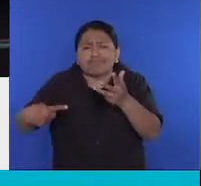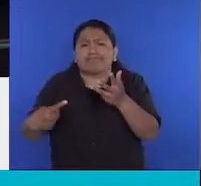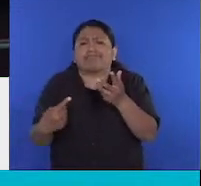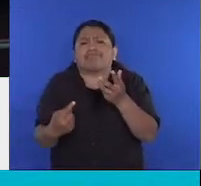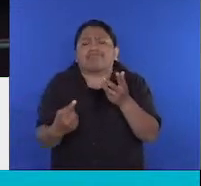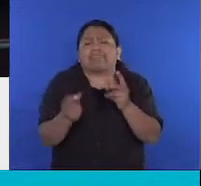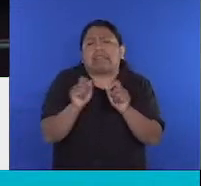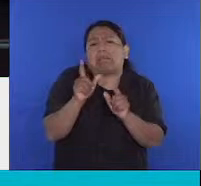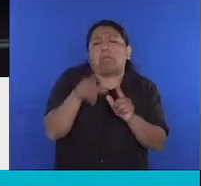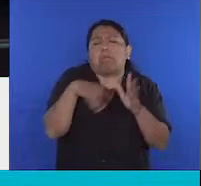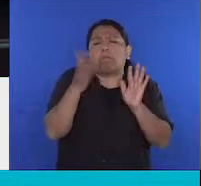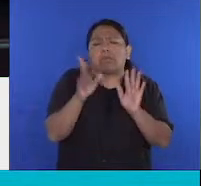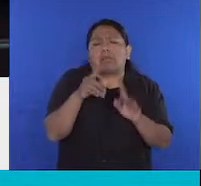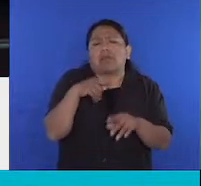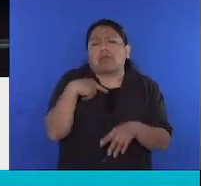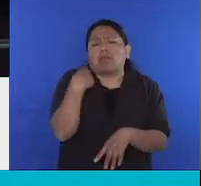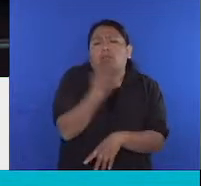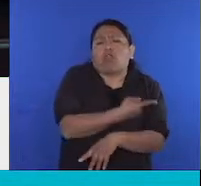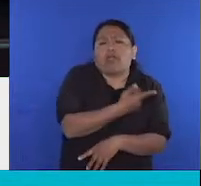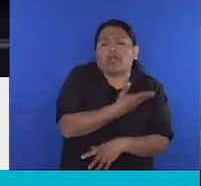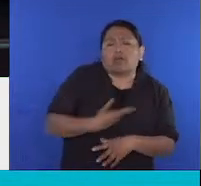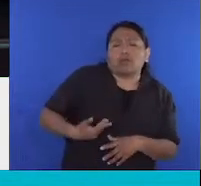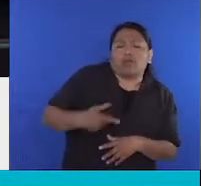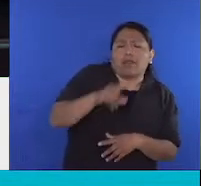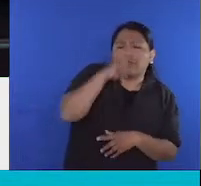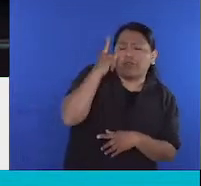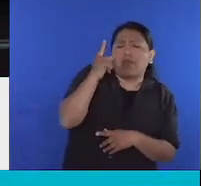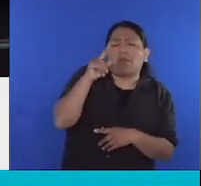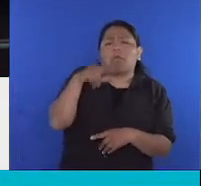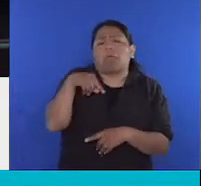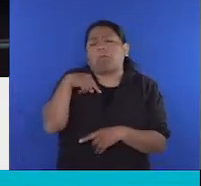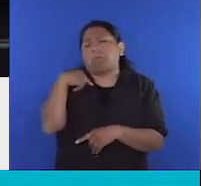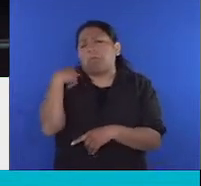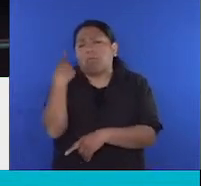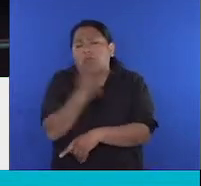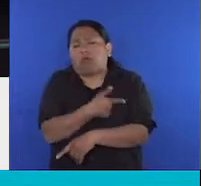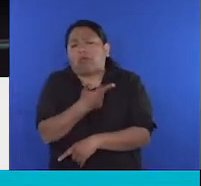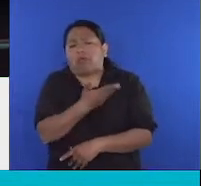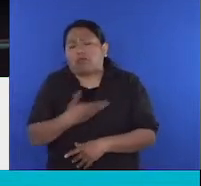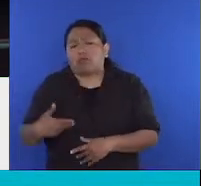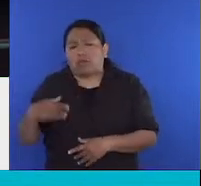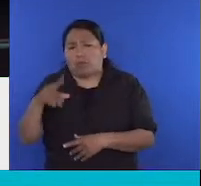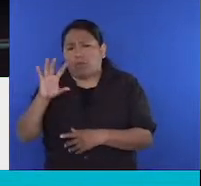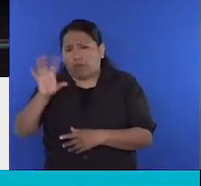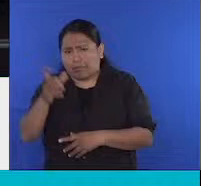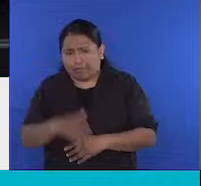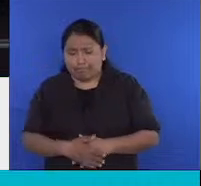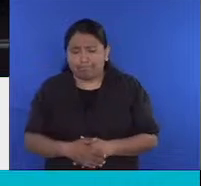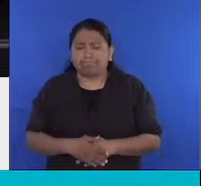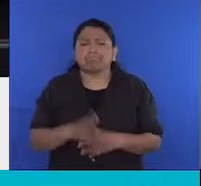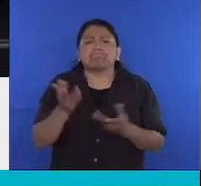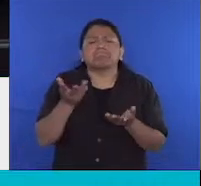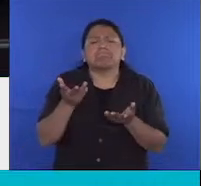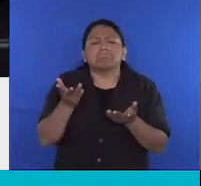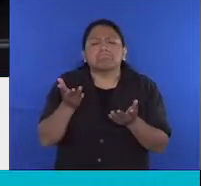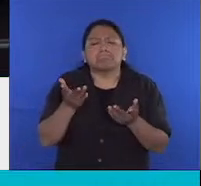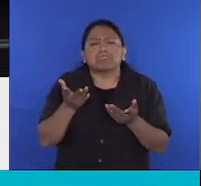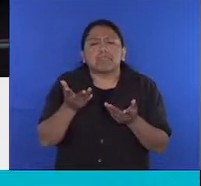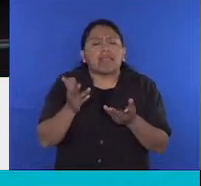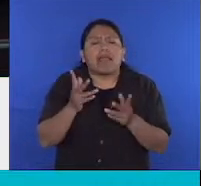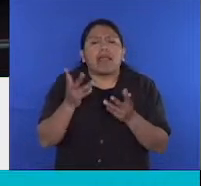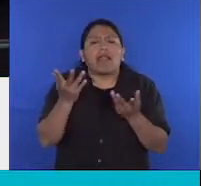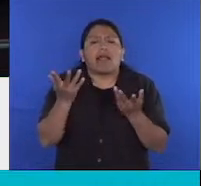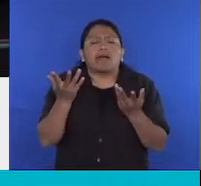Ejecutivo Provincial. Me refiero a los alineamientos y a los rechazos automáticos, que no